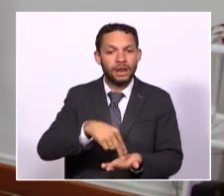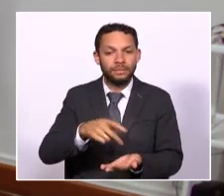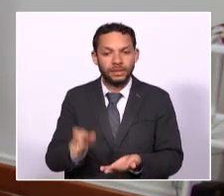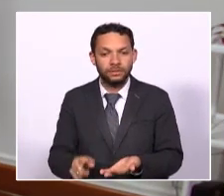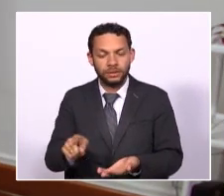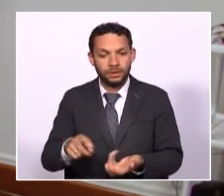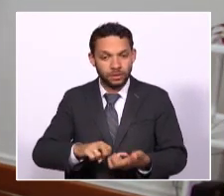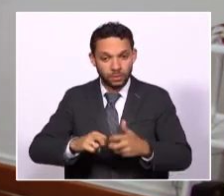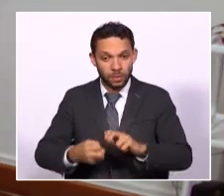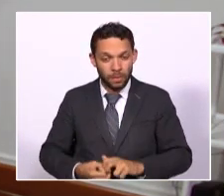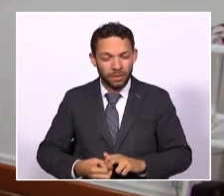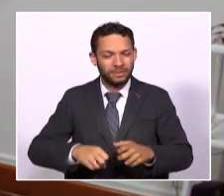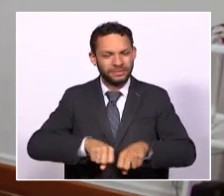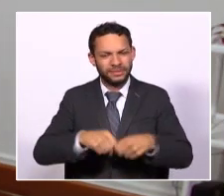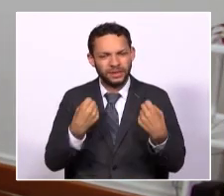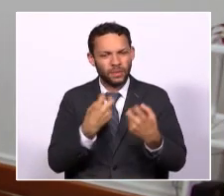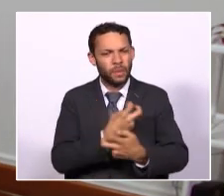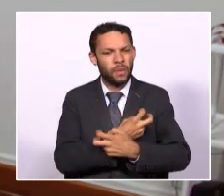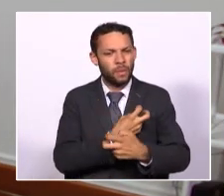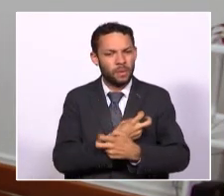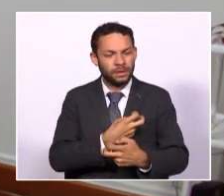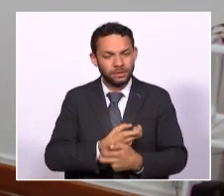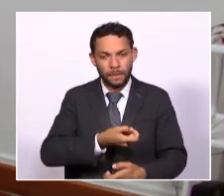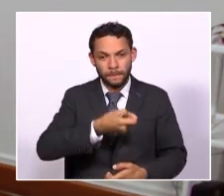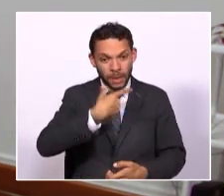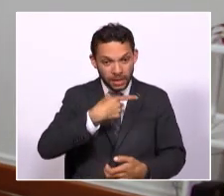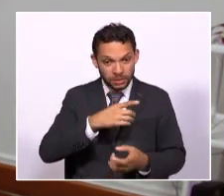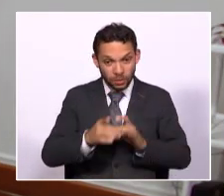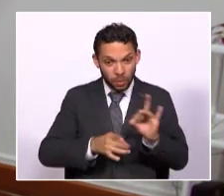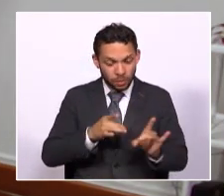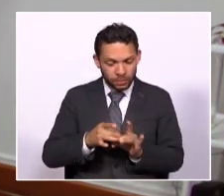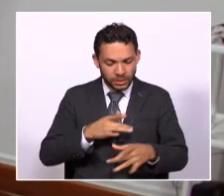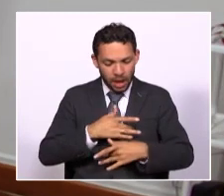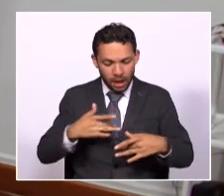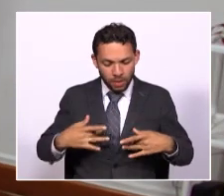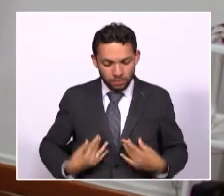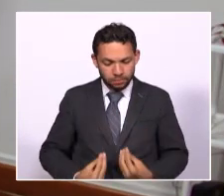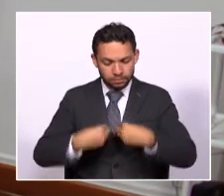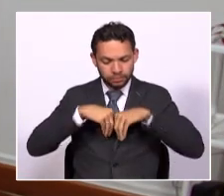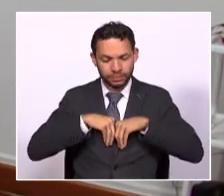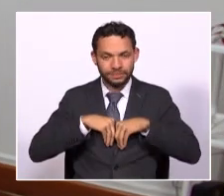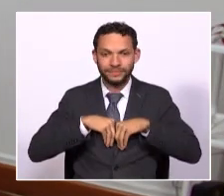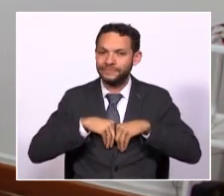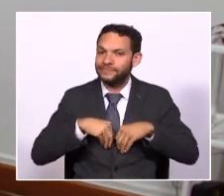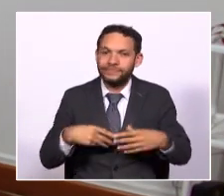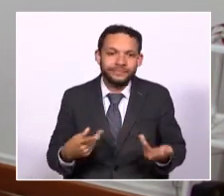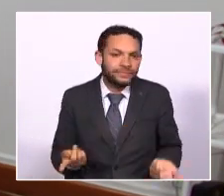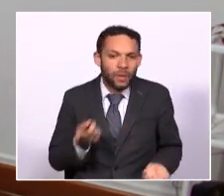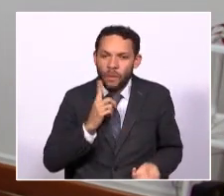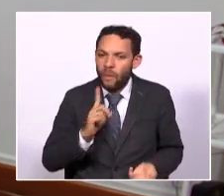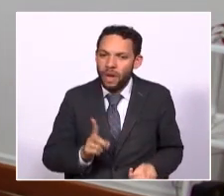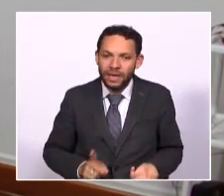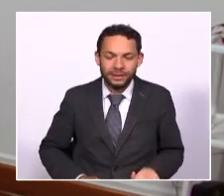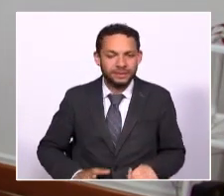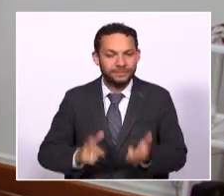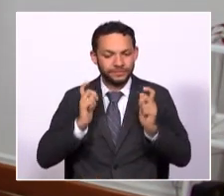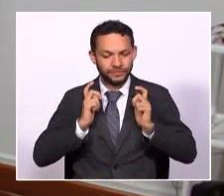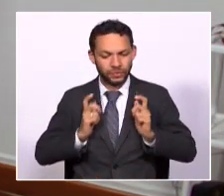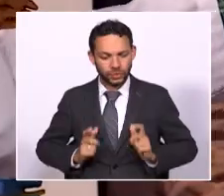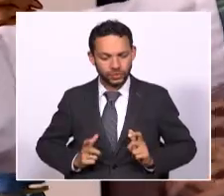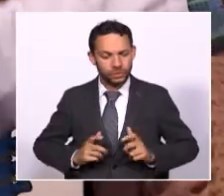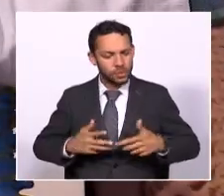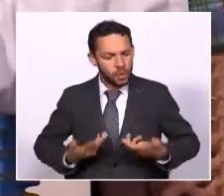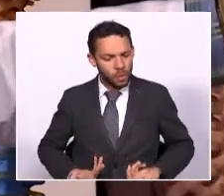hueso? No lo endereza. Pero hay personas que estudian eso. cómo es el tema de la columna, qué mirar en la